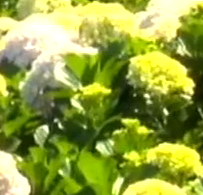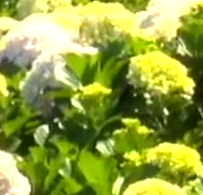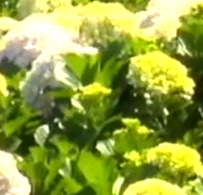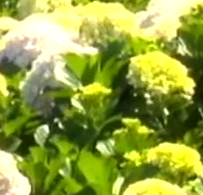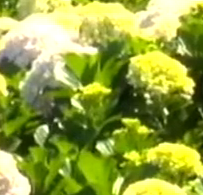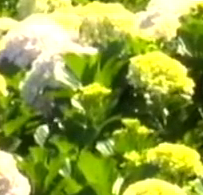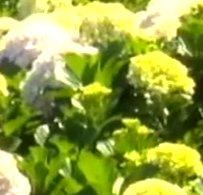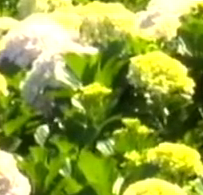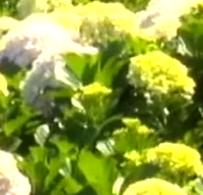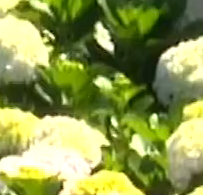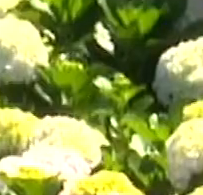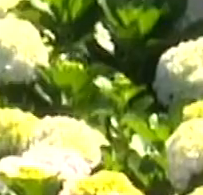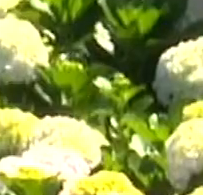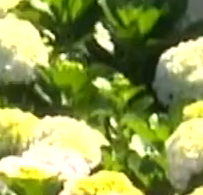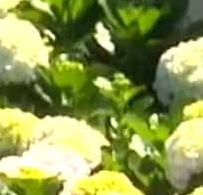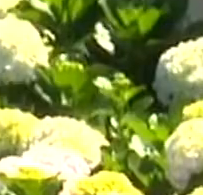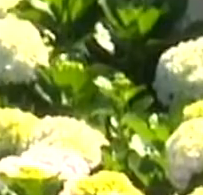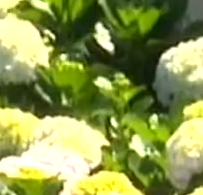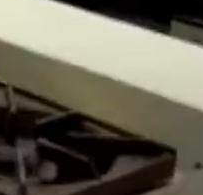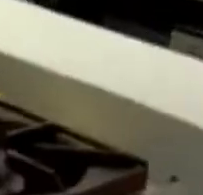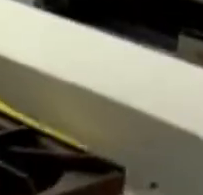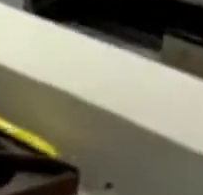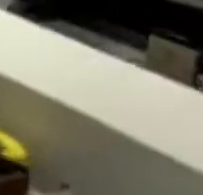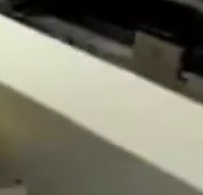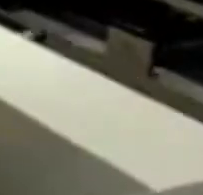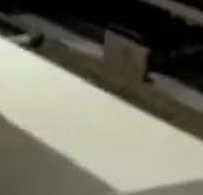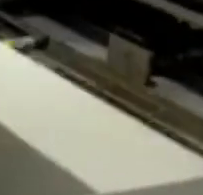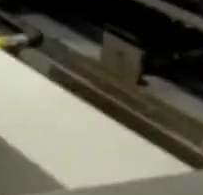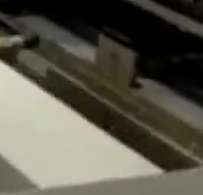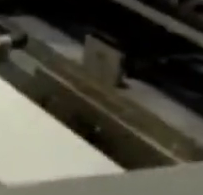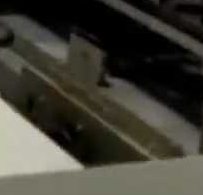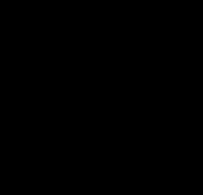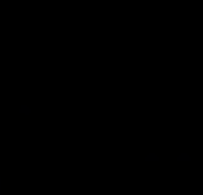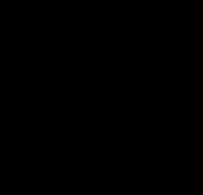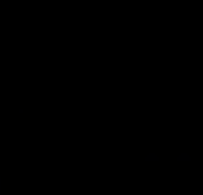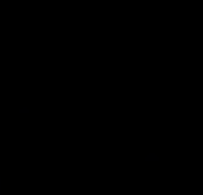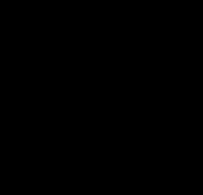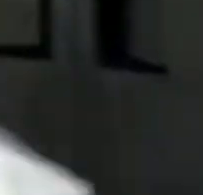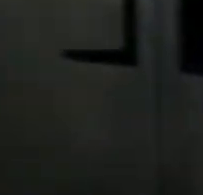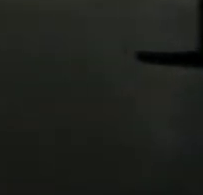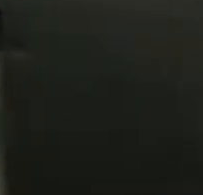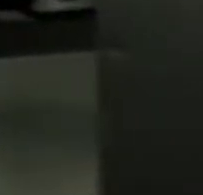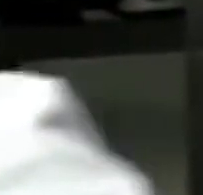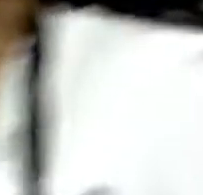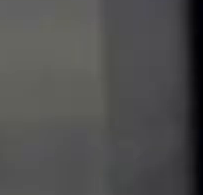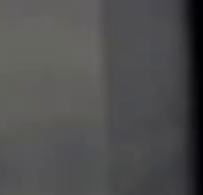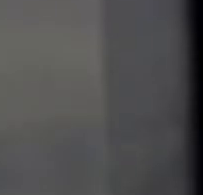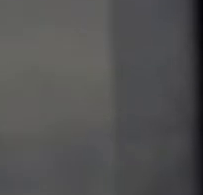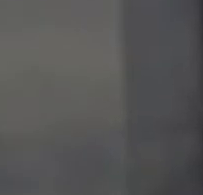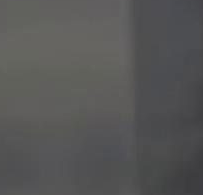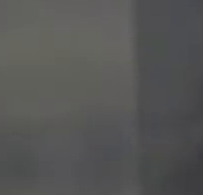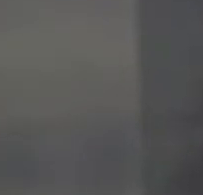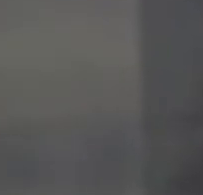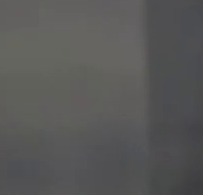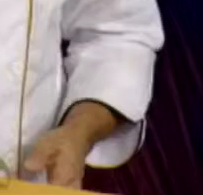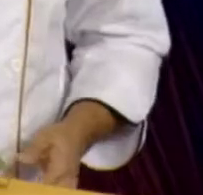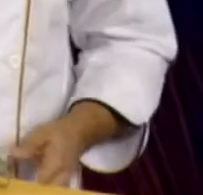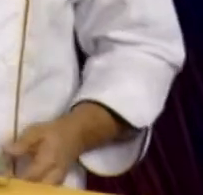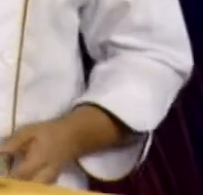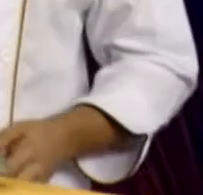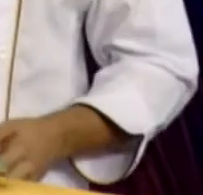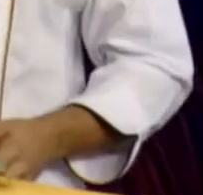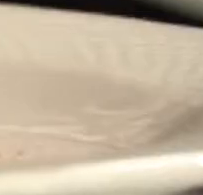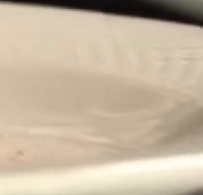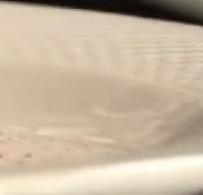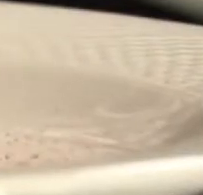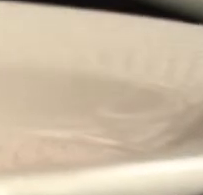Bienvenidos a La Sazón que nos une, un programa donde chefs de cada provincia fusionarán sus mejores platillos en retos semanales para